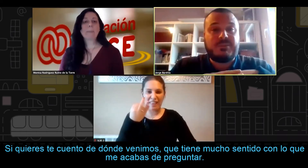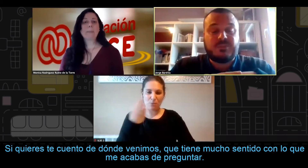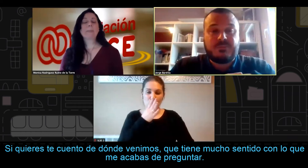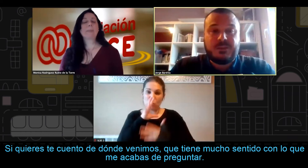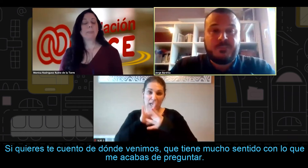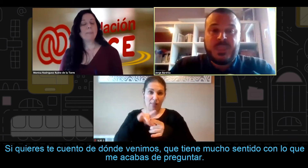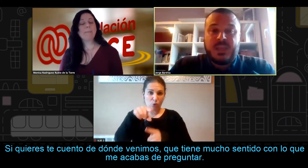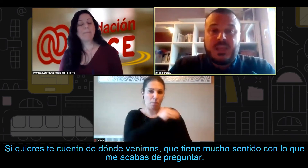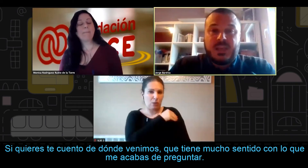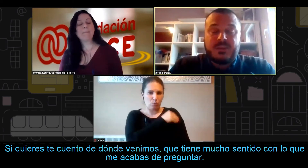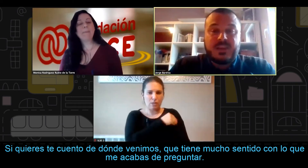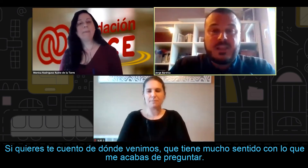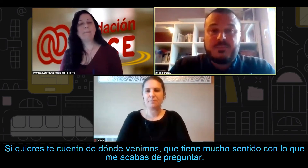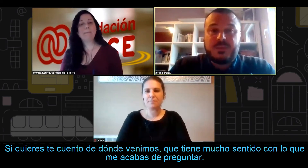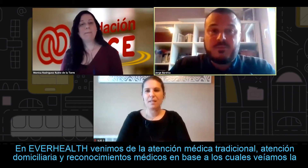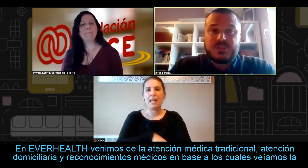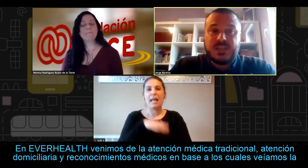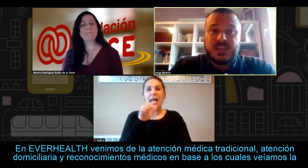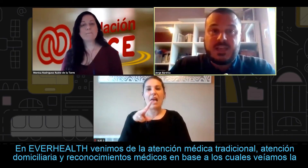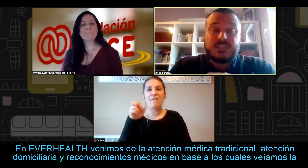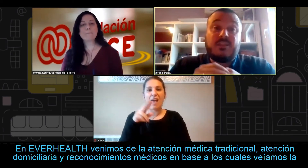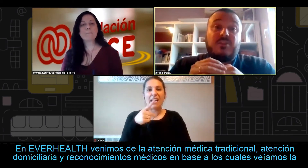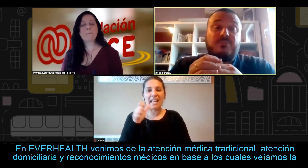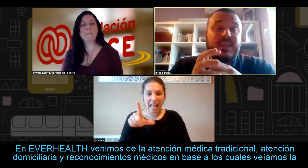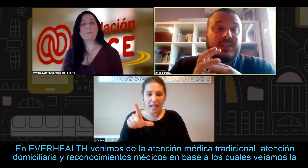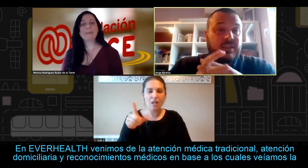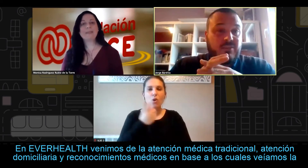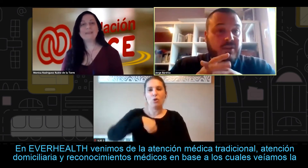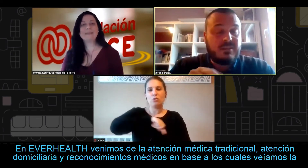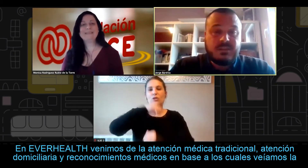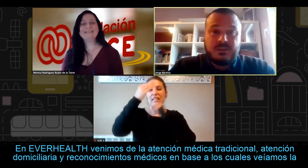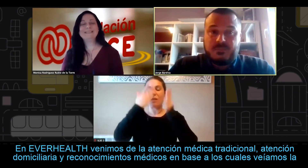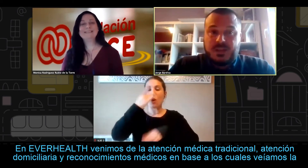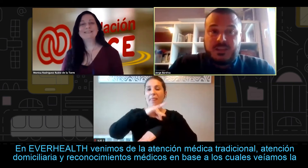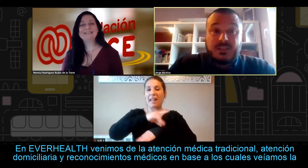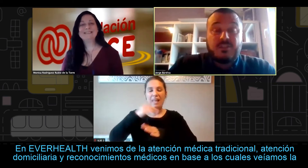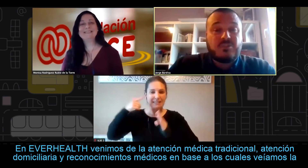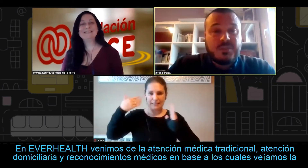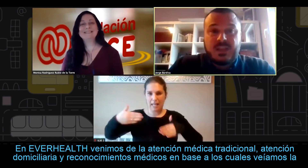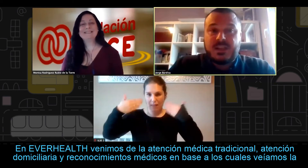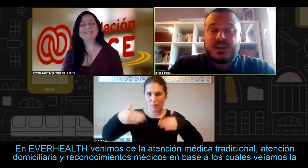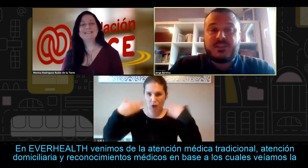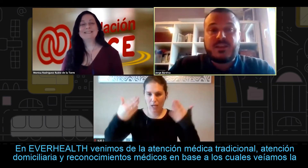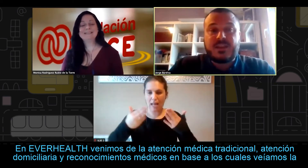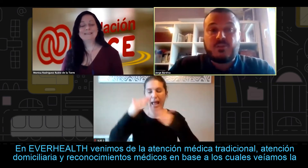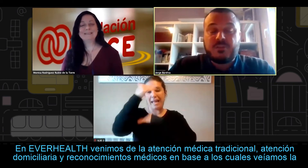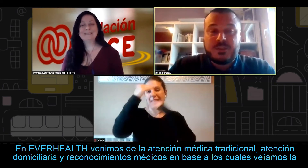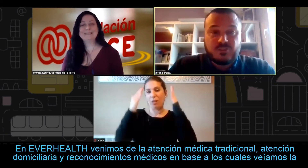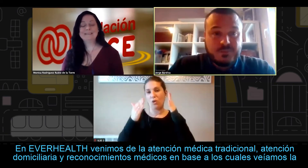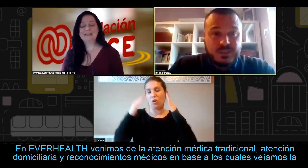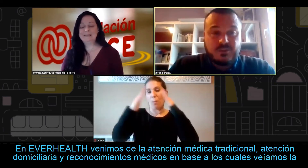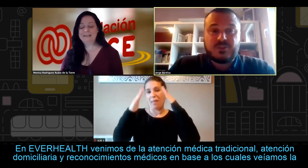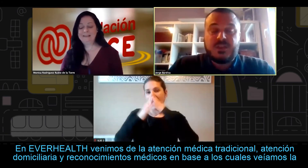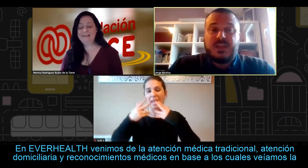de preguntar, ¿vale? En Evergel venimos de la atención médica tradicional, ¿vale? De atención domiciliaria, de